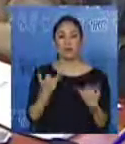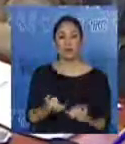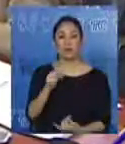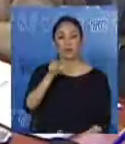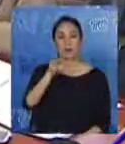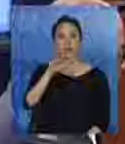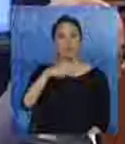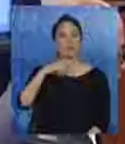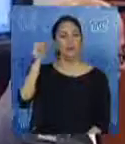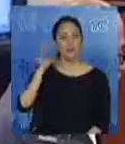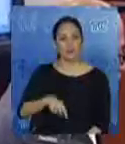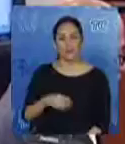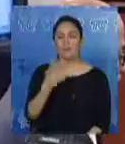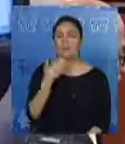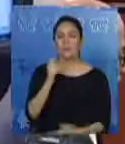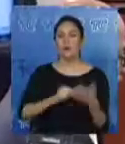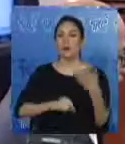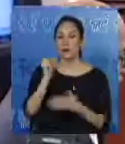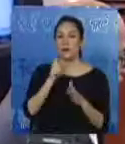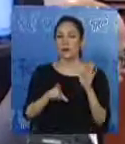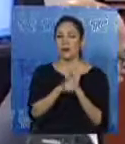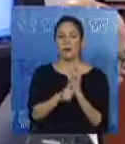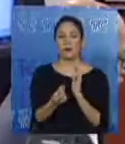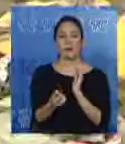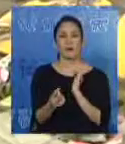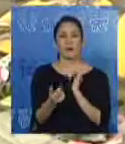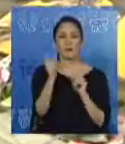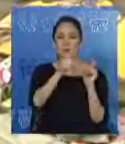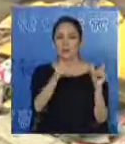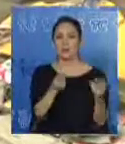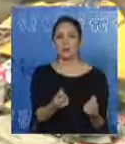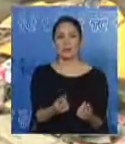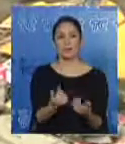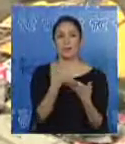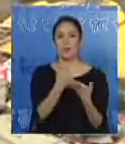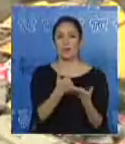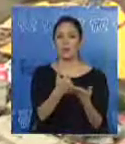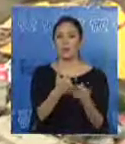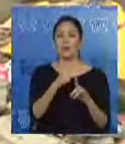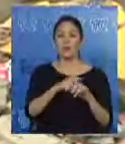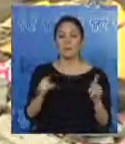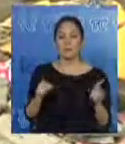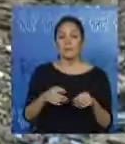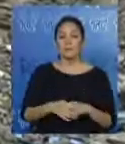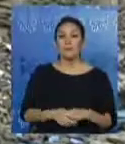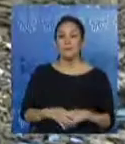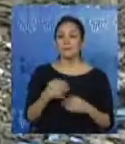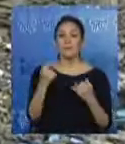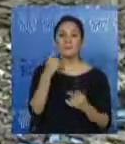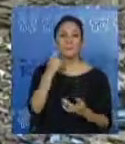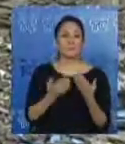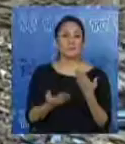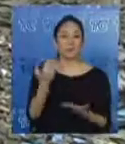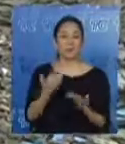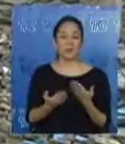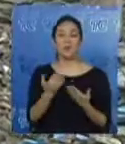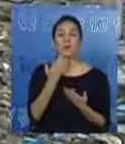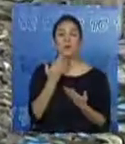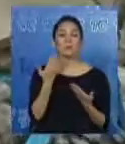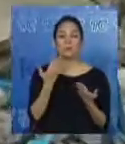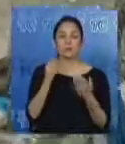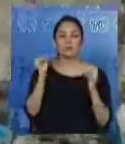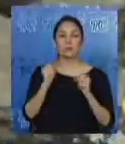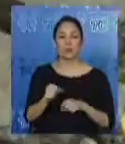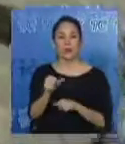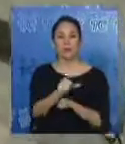en la necesidad de dar paso a la aprobación de la ley para ayudar a las zonas afectadas. Sin embargo, en la oposición plantean la posibilidad de crear un fideicomiso que